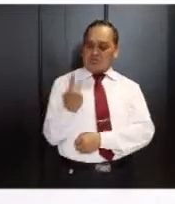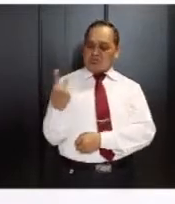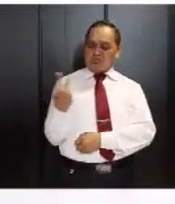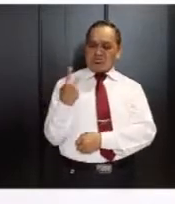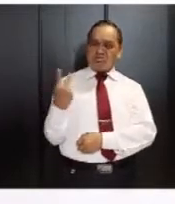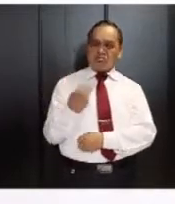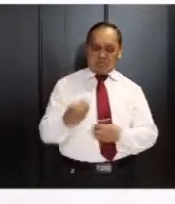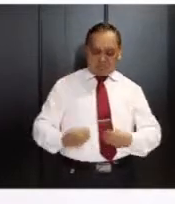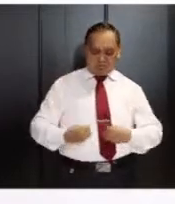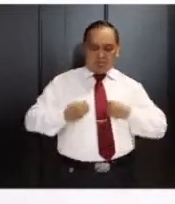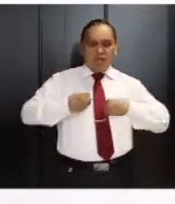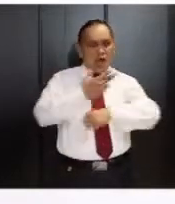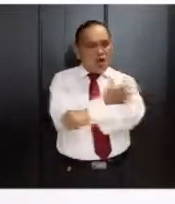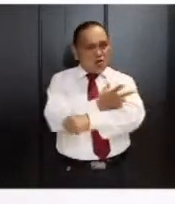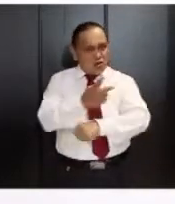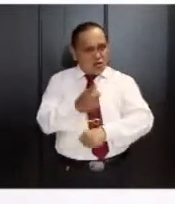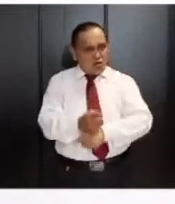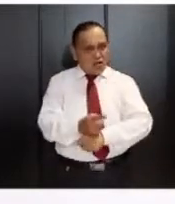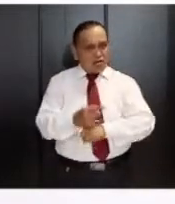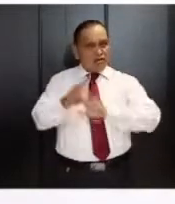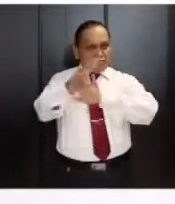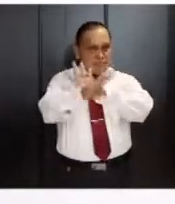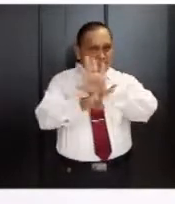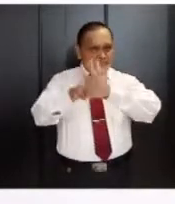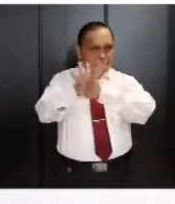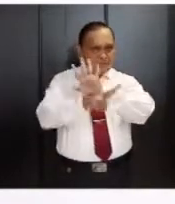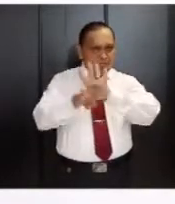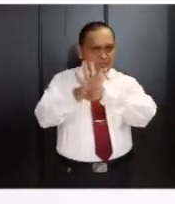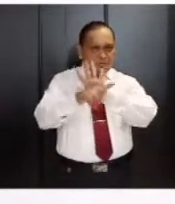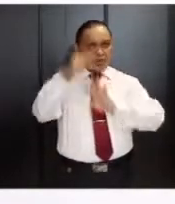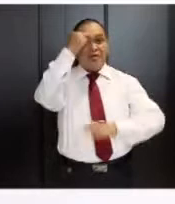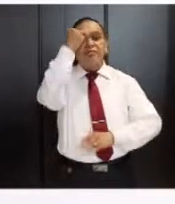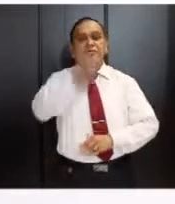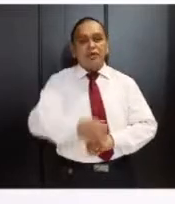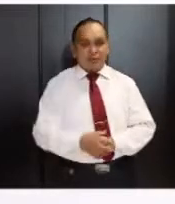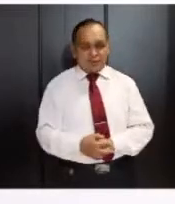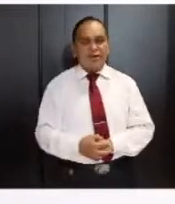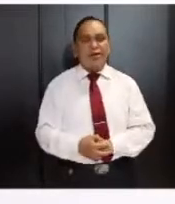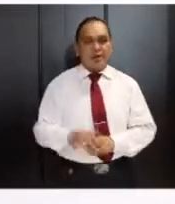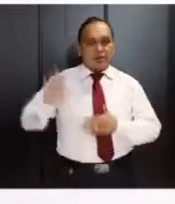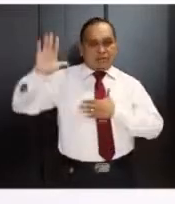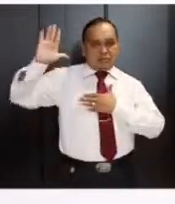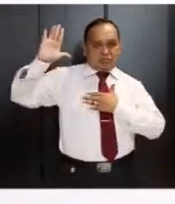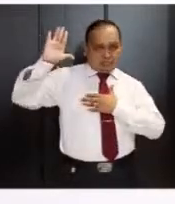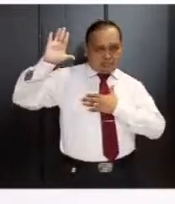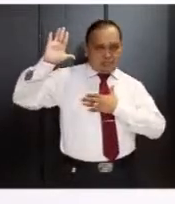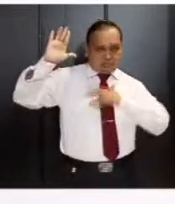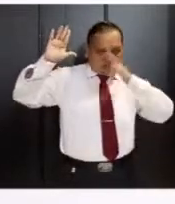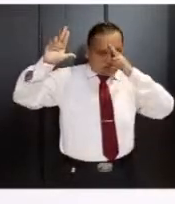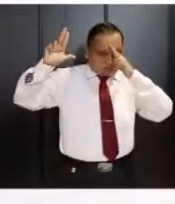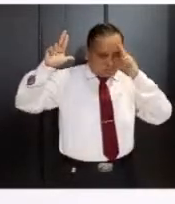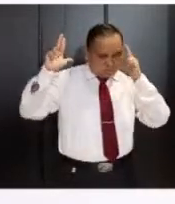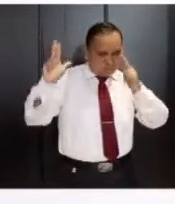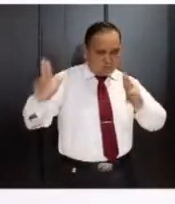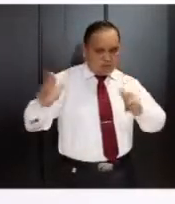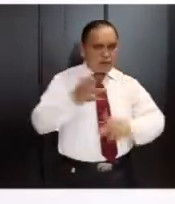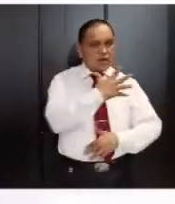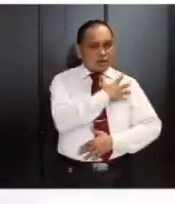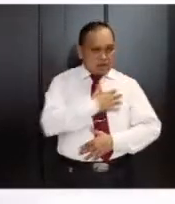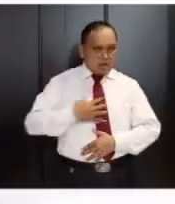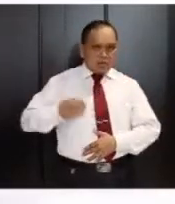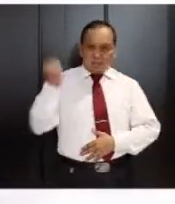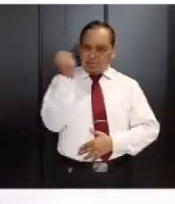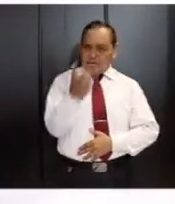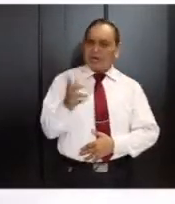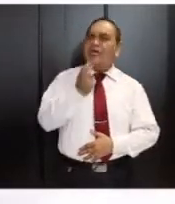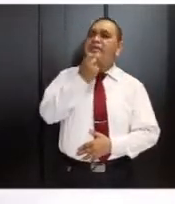vida honesta. Este video es para honrar la promesa que mi esposo hizo a mis hijos desde que